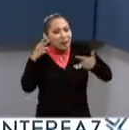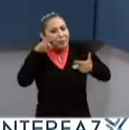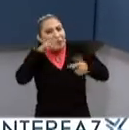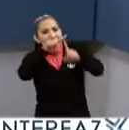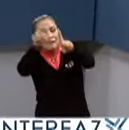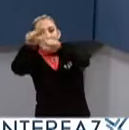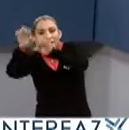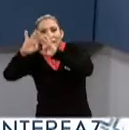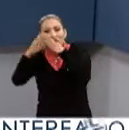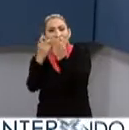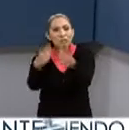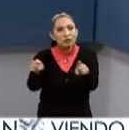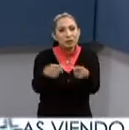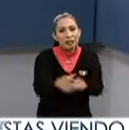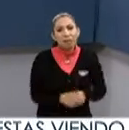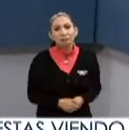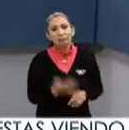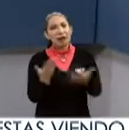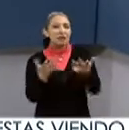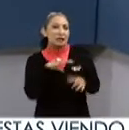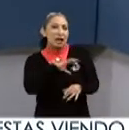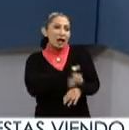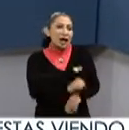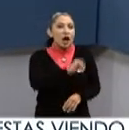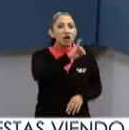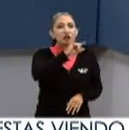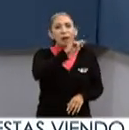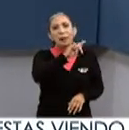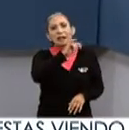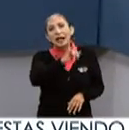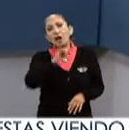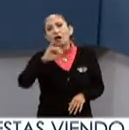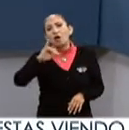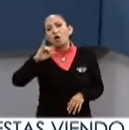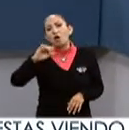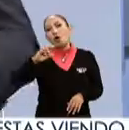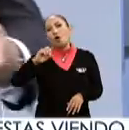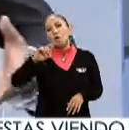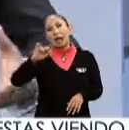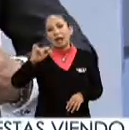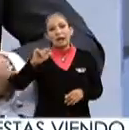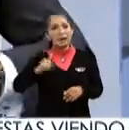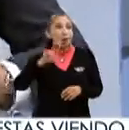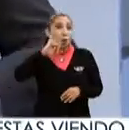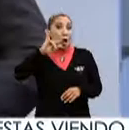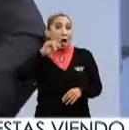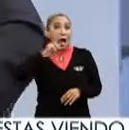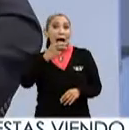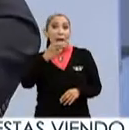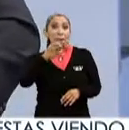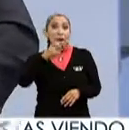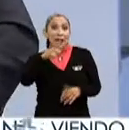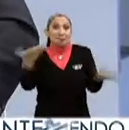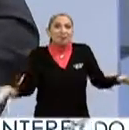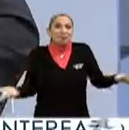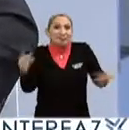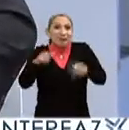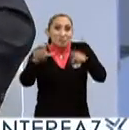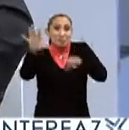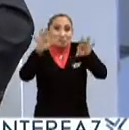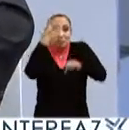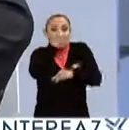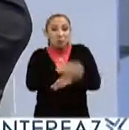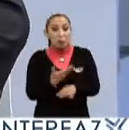las diferentes formas, ¿no? De pronto gusta Joan Manuel Serrat o Vangelis, claro. O Juan Gabriel. Entonces, claro. Eso es bonito.